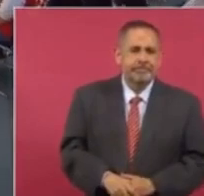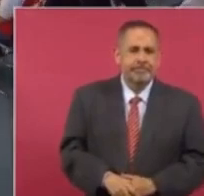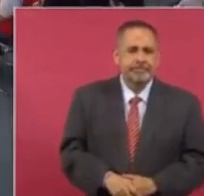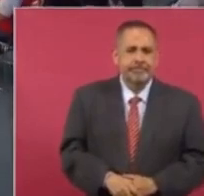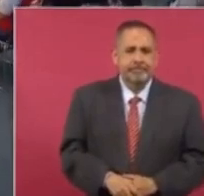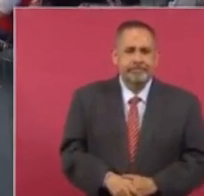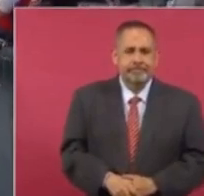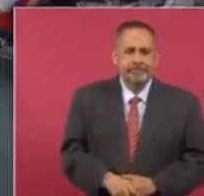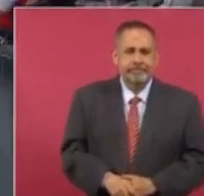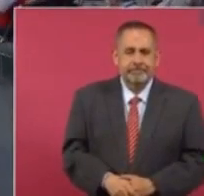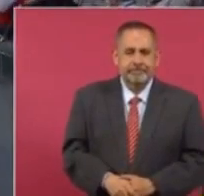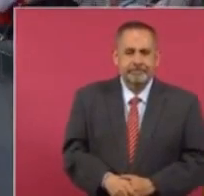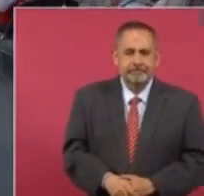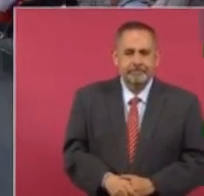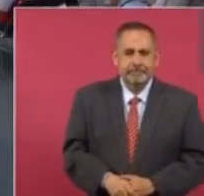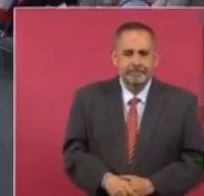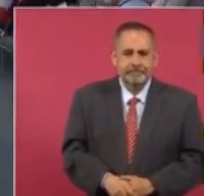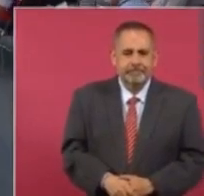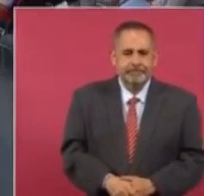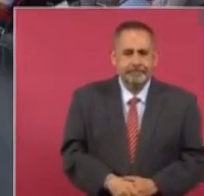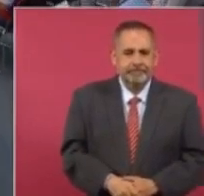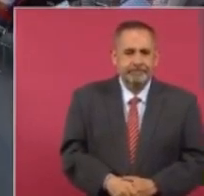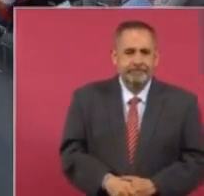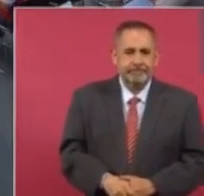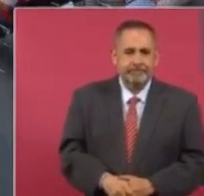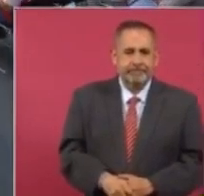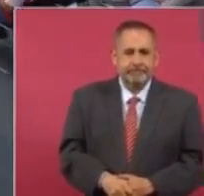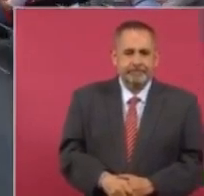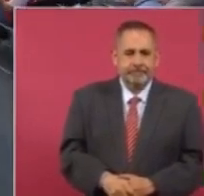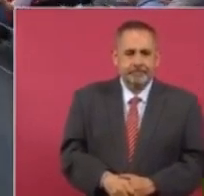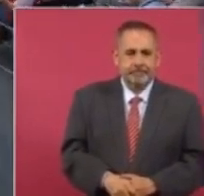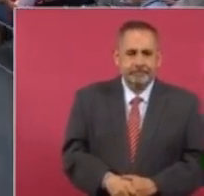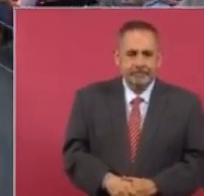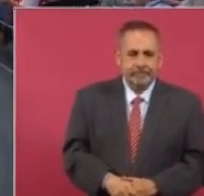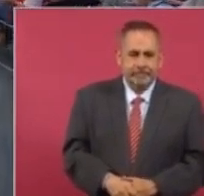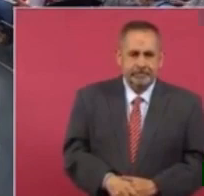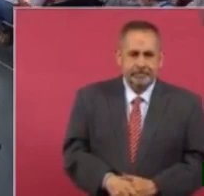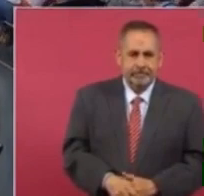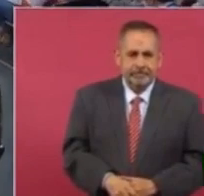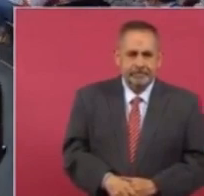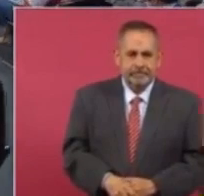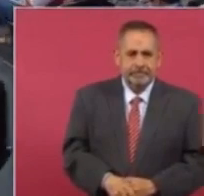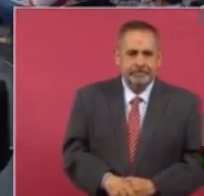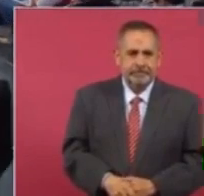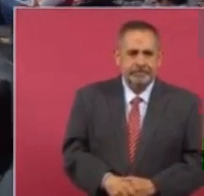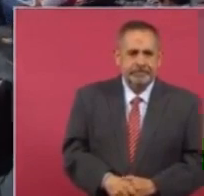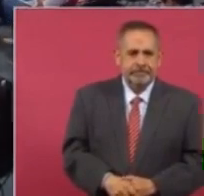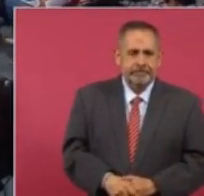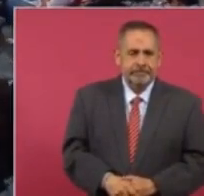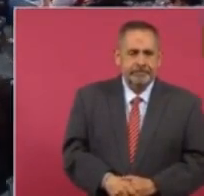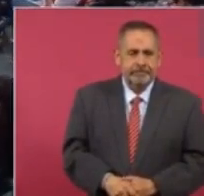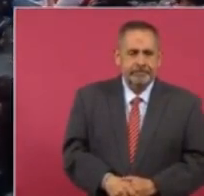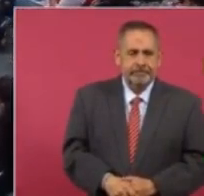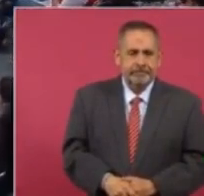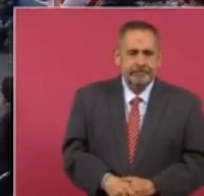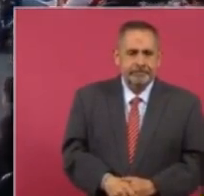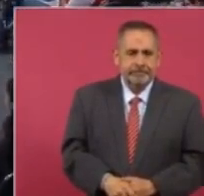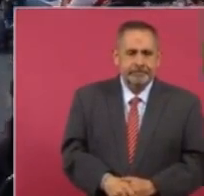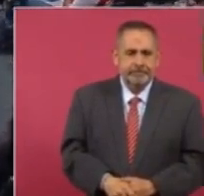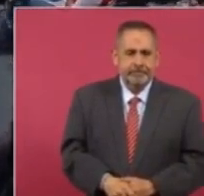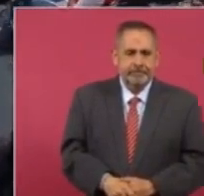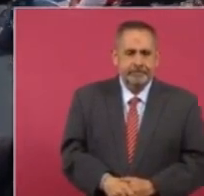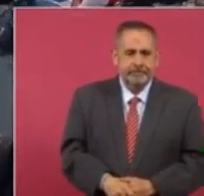esta mañana Luis cresencio Sandoval titular de la secretaría de la defensa nacional informó que no hay ningún bloqueo en San Fernando Tamaulipas